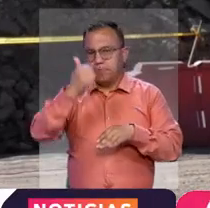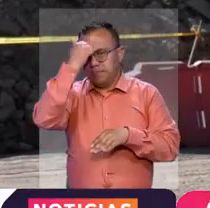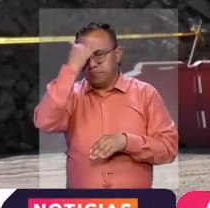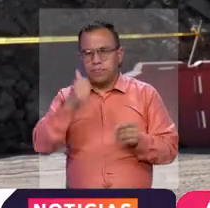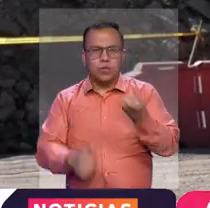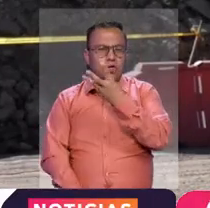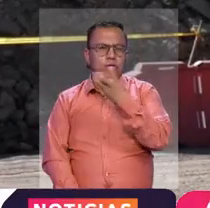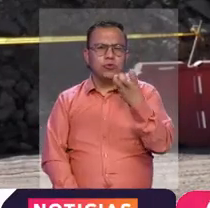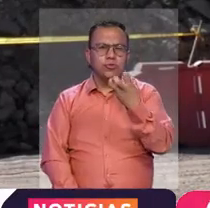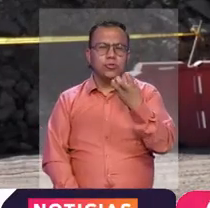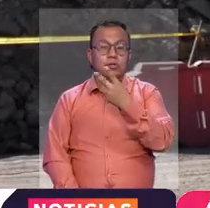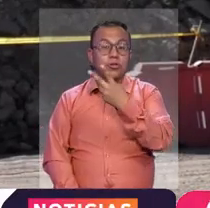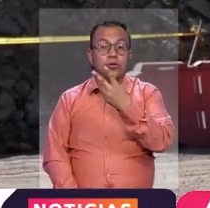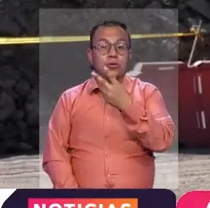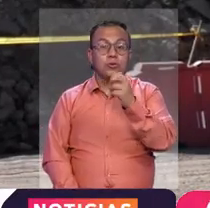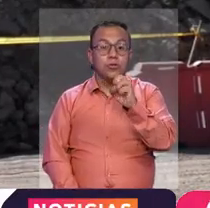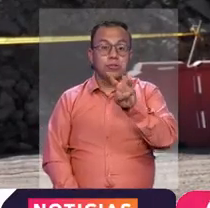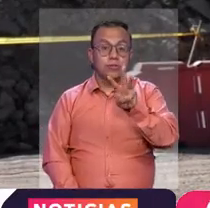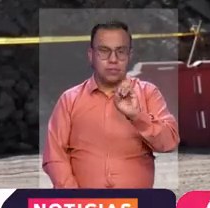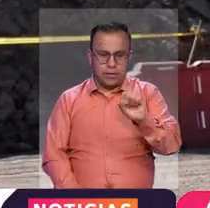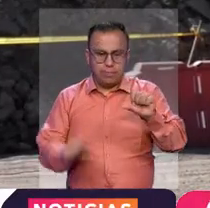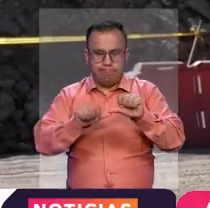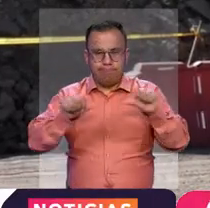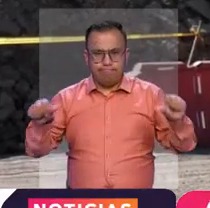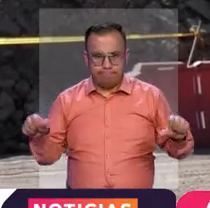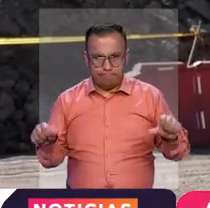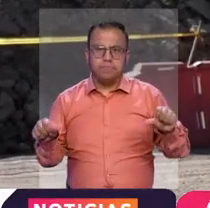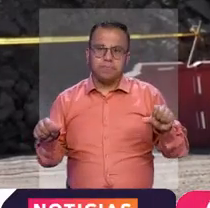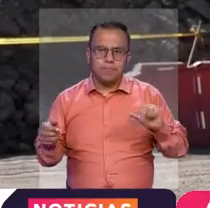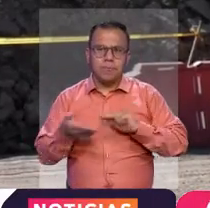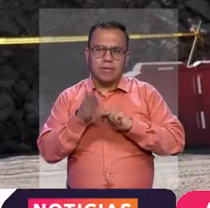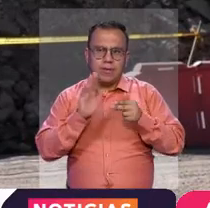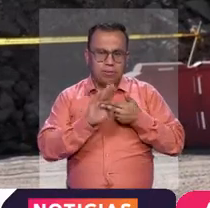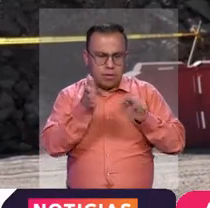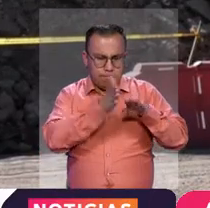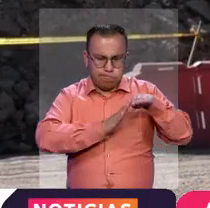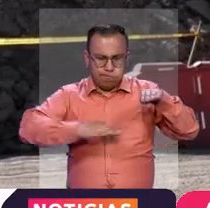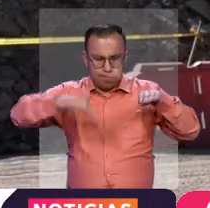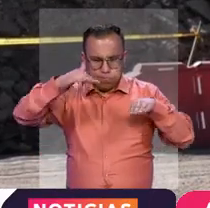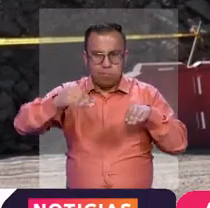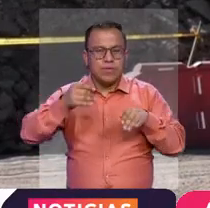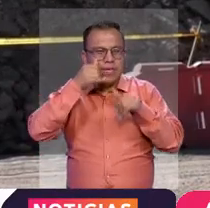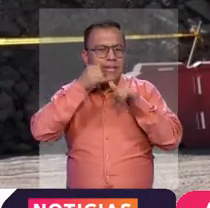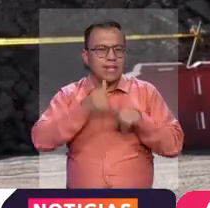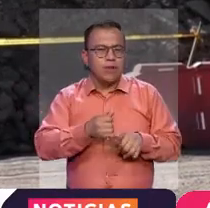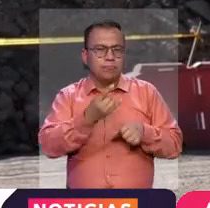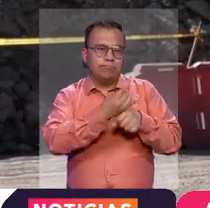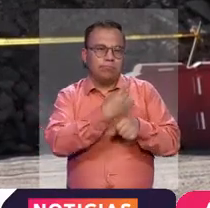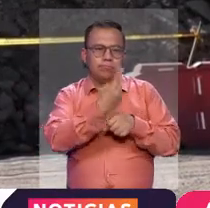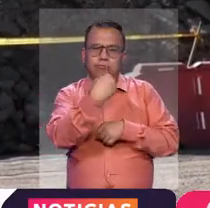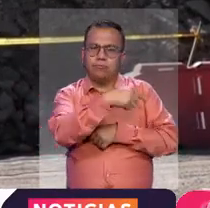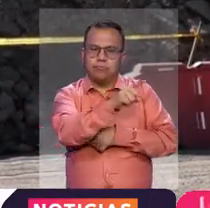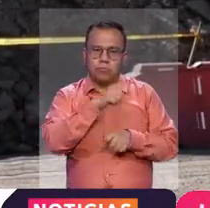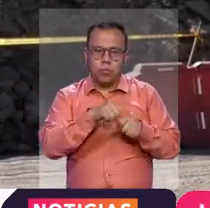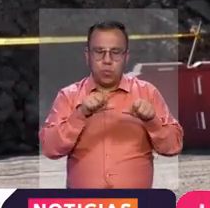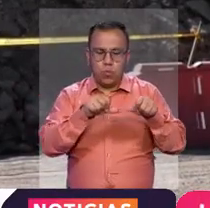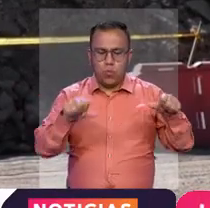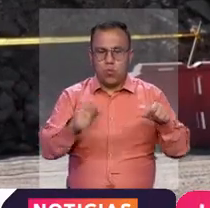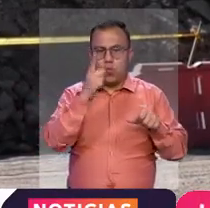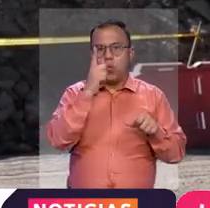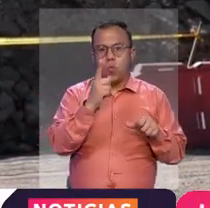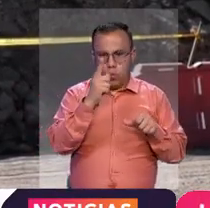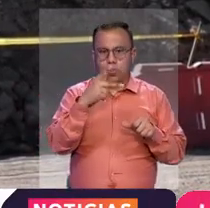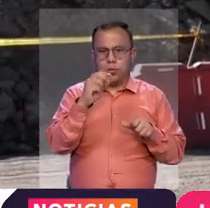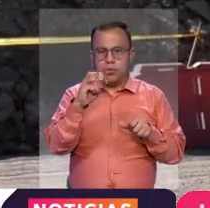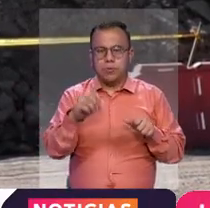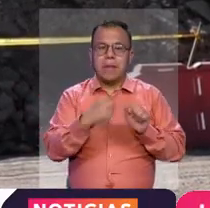330 kilómetros carril. Un kilómetro carril es una unidad de medida que utilizan los ingenieros, que es un kilómetro, o sea, 1.000 metros